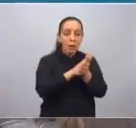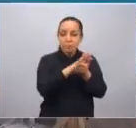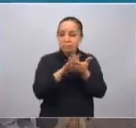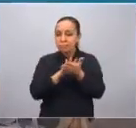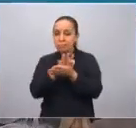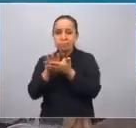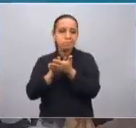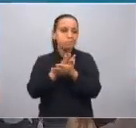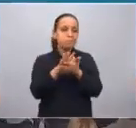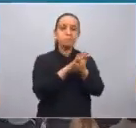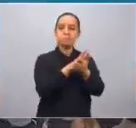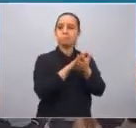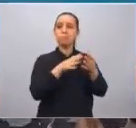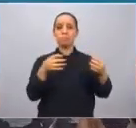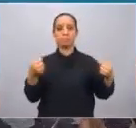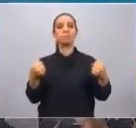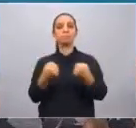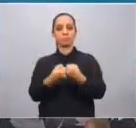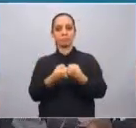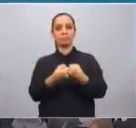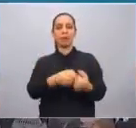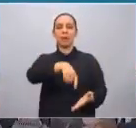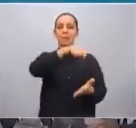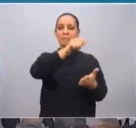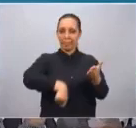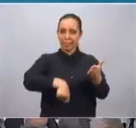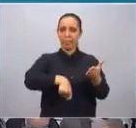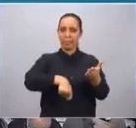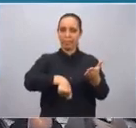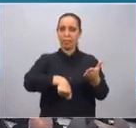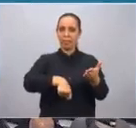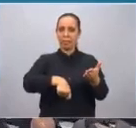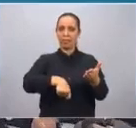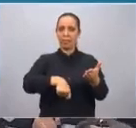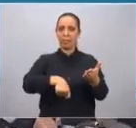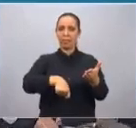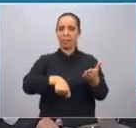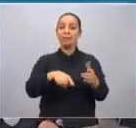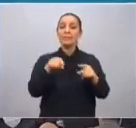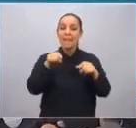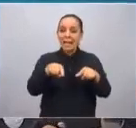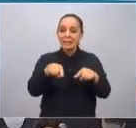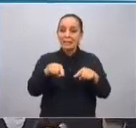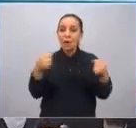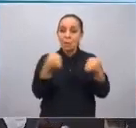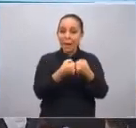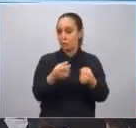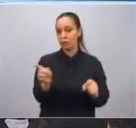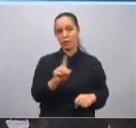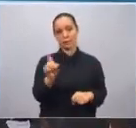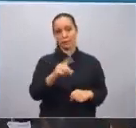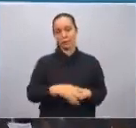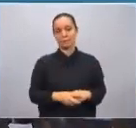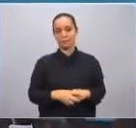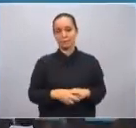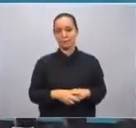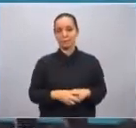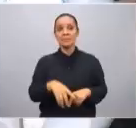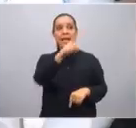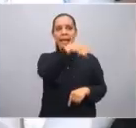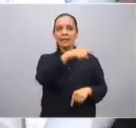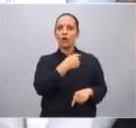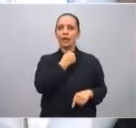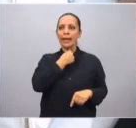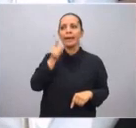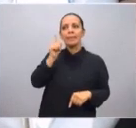esa construcción y ese acuerdo, firman un pacto. Esto no es un pacto. Pretenden que